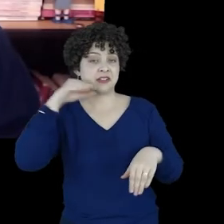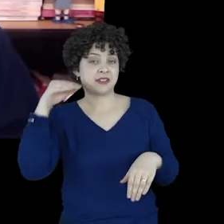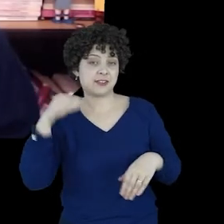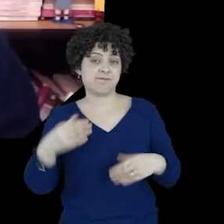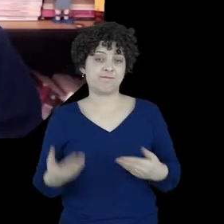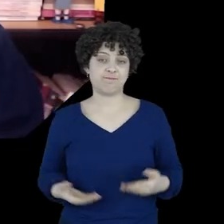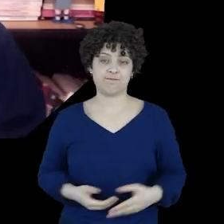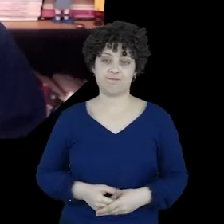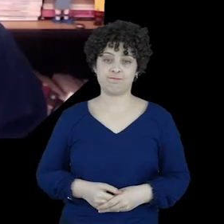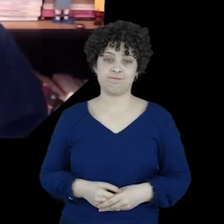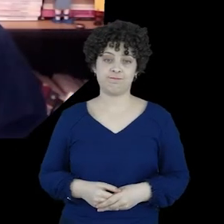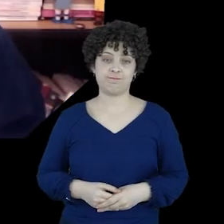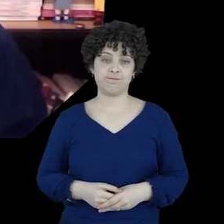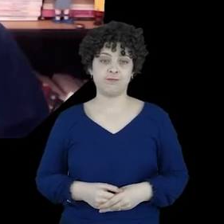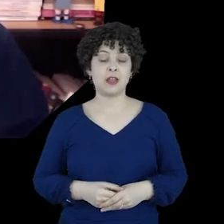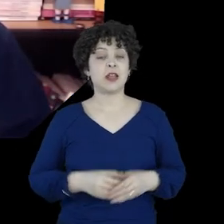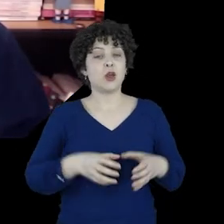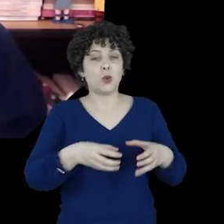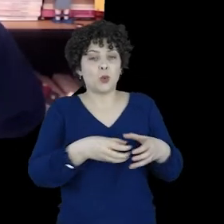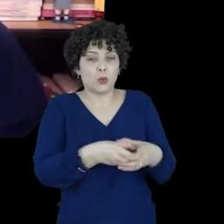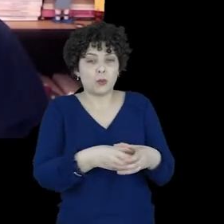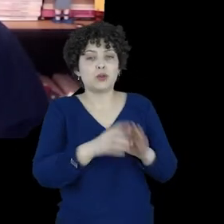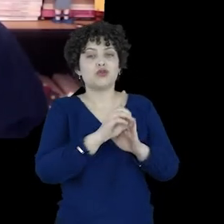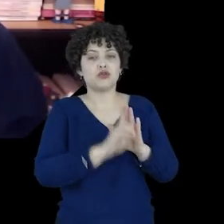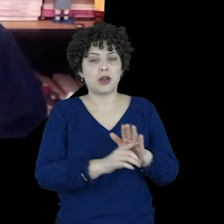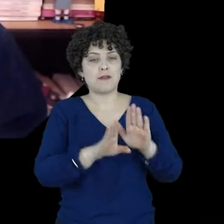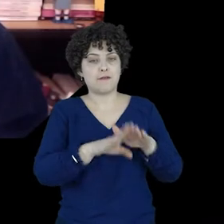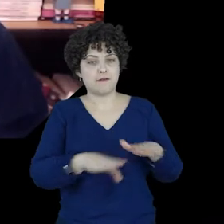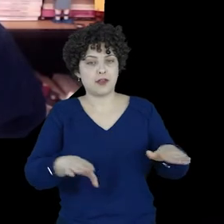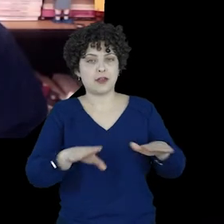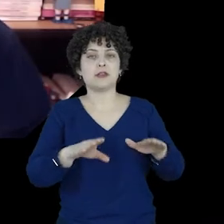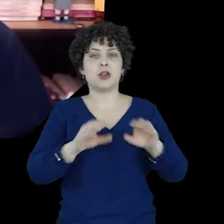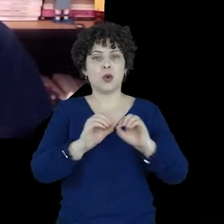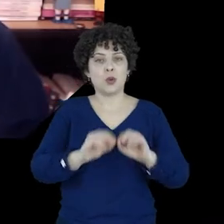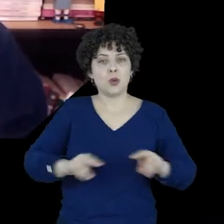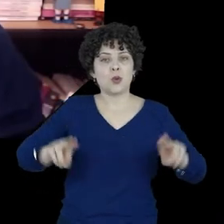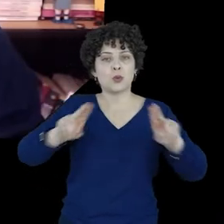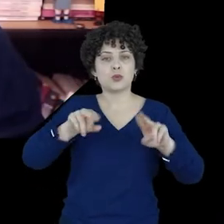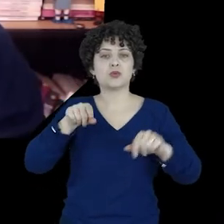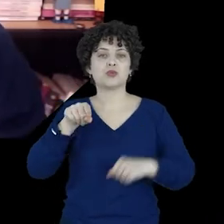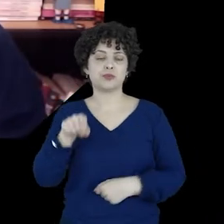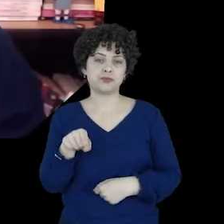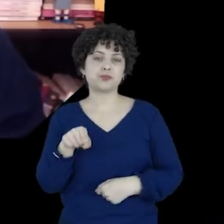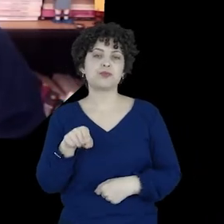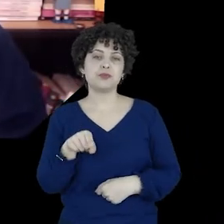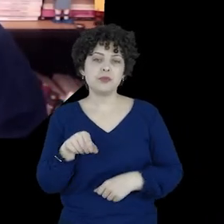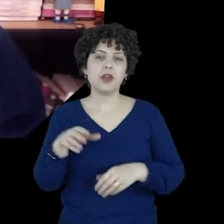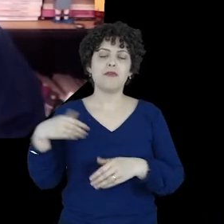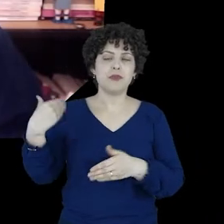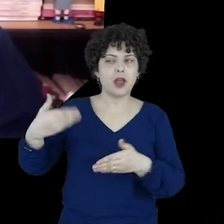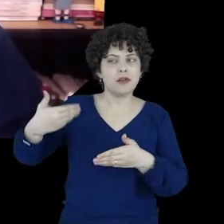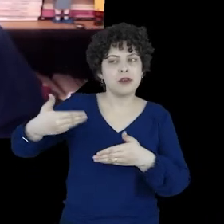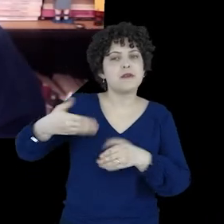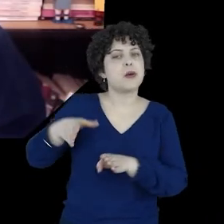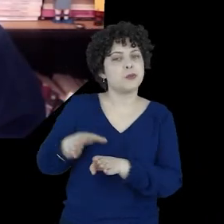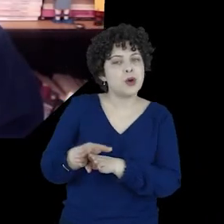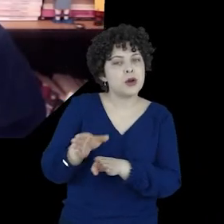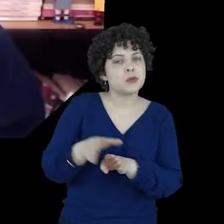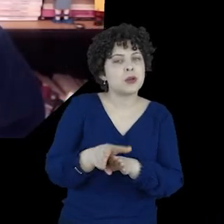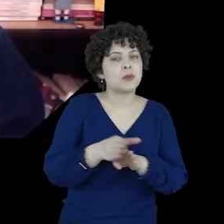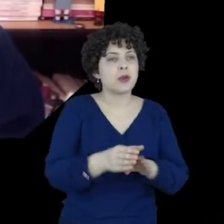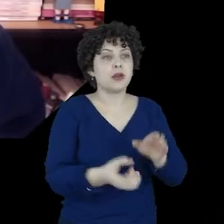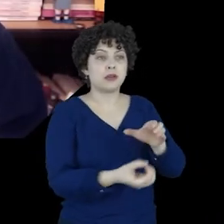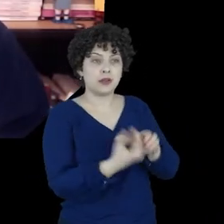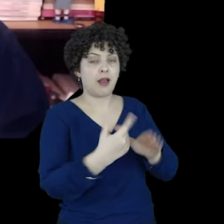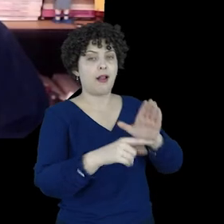infancia y adolescencia. A pesar de que el Comité de los Derechos de la Niñez de las Naciones Unidas lo ha recomendado por